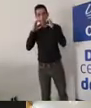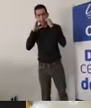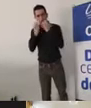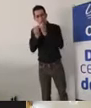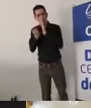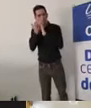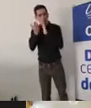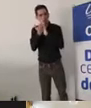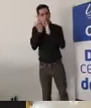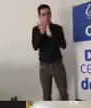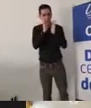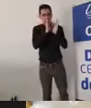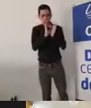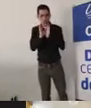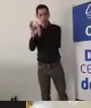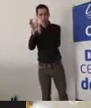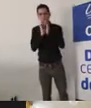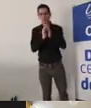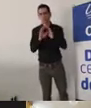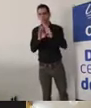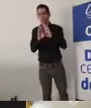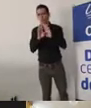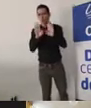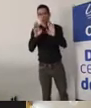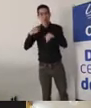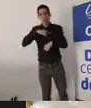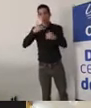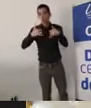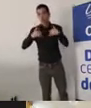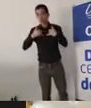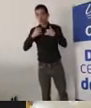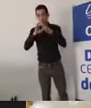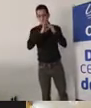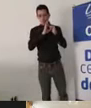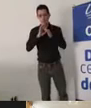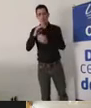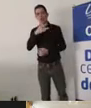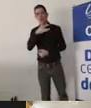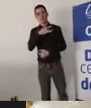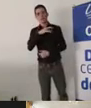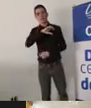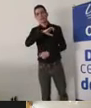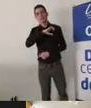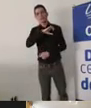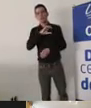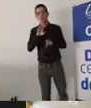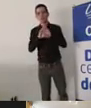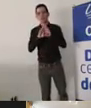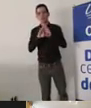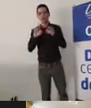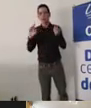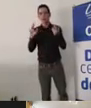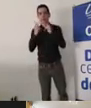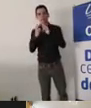conectados? Lo primero, unos vínculos afectivos. Los jóvenes, a través de la amistad, a través de relaciones de confianza, de